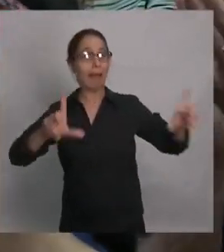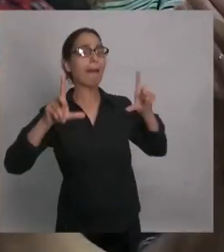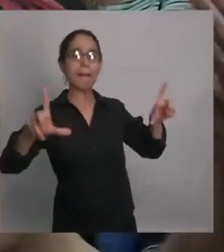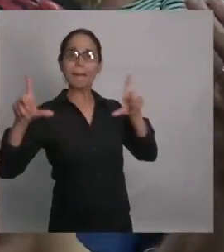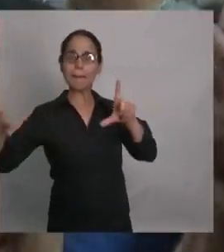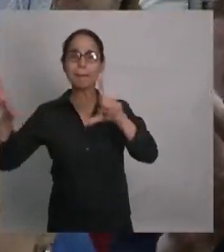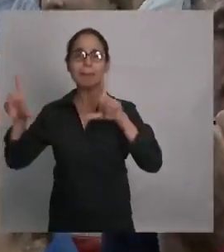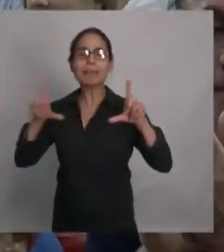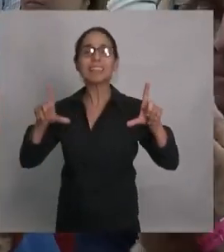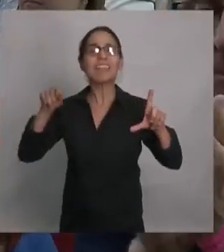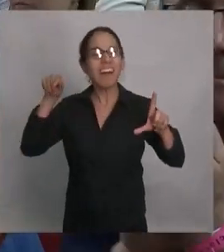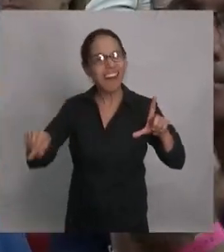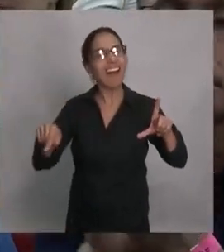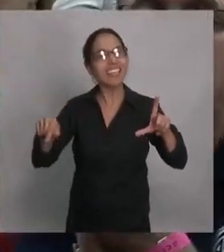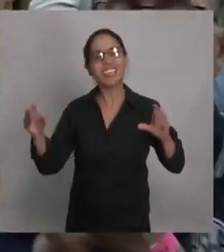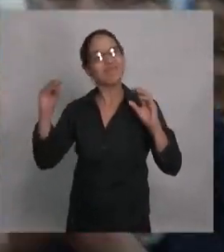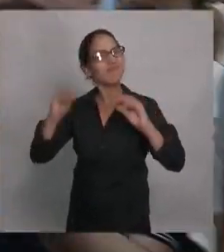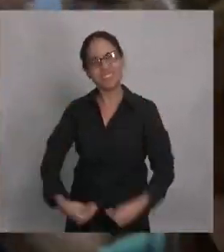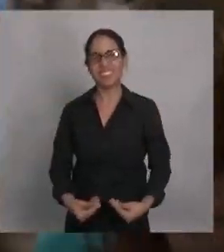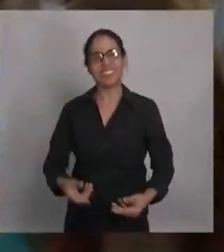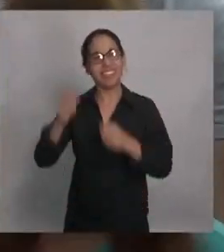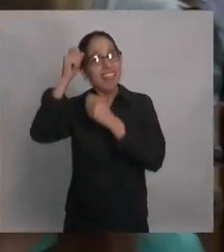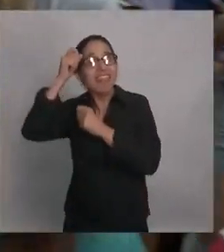Ahí es cuando perdemos la fuerza de nuestras ideas.